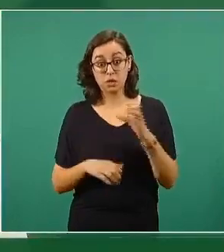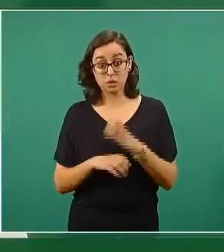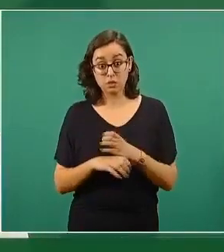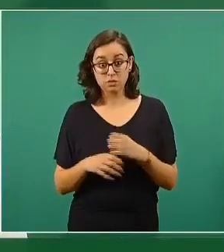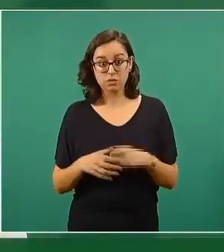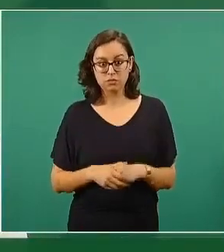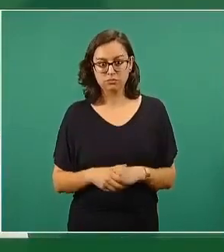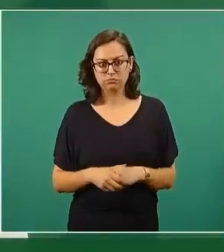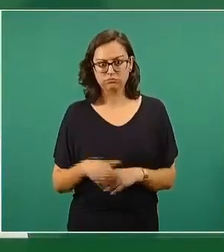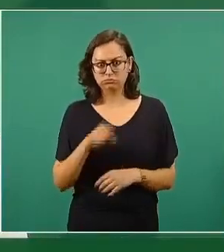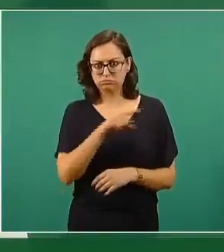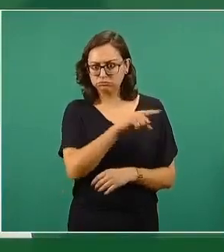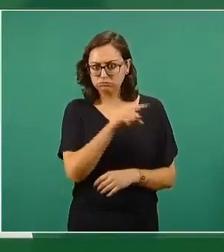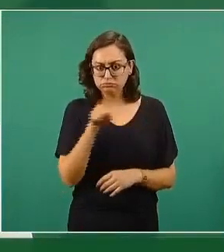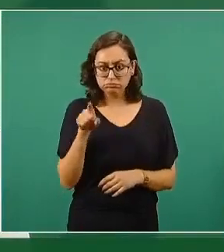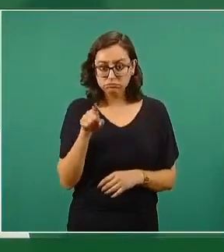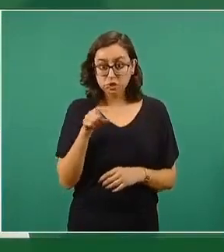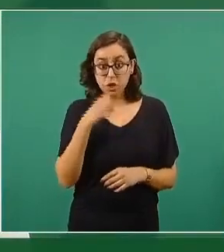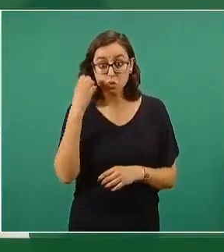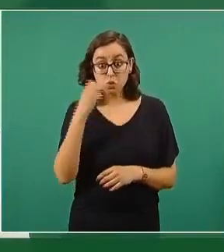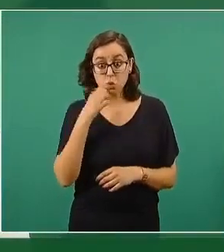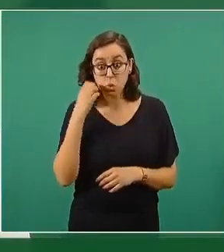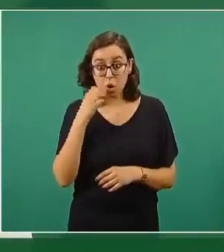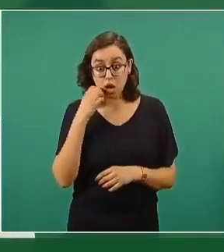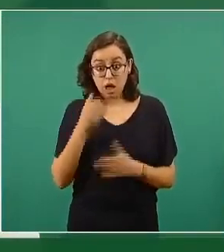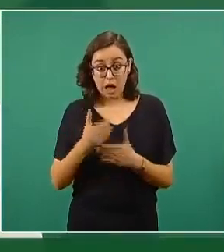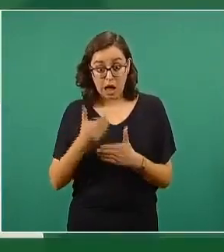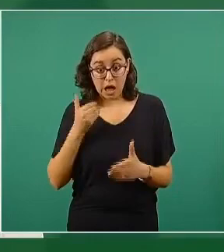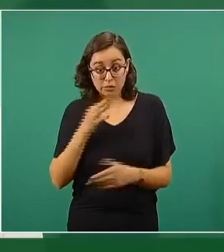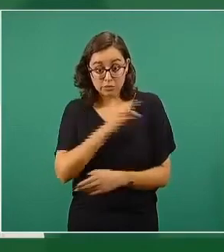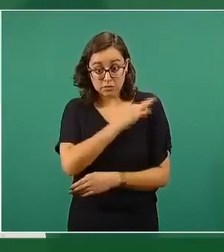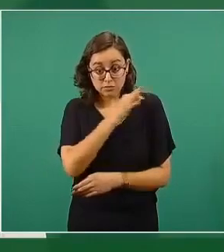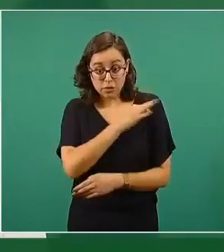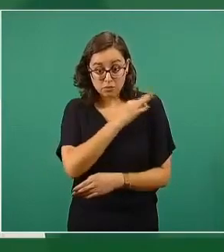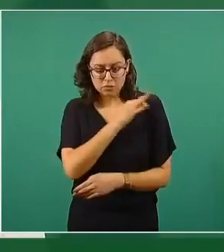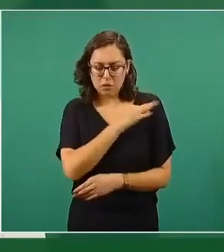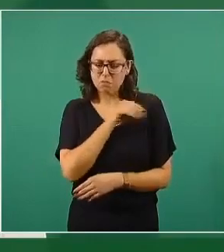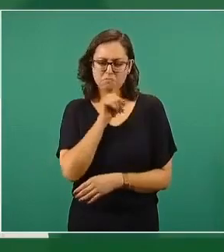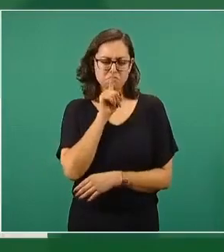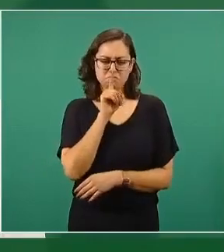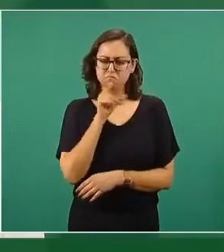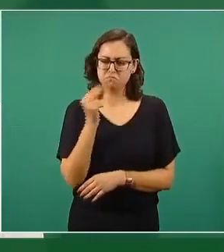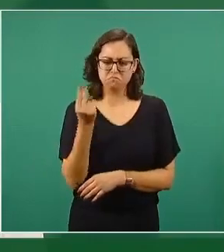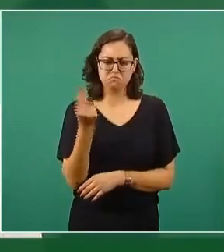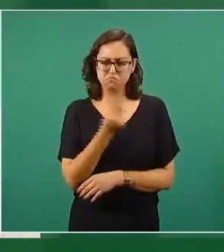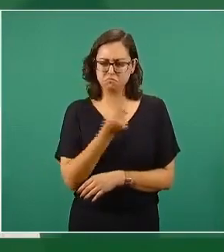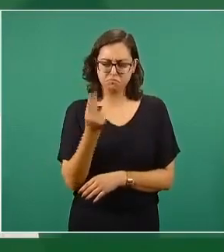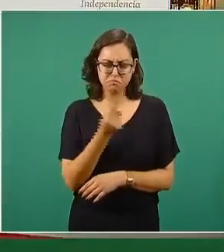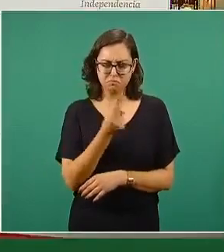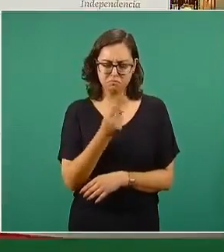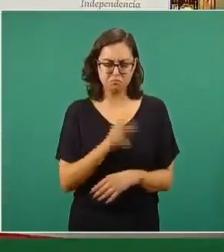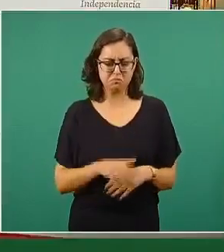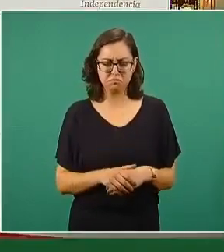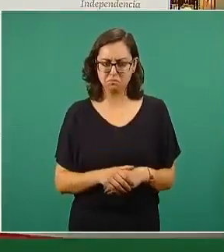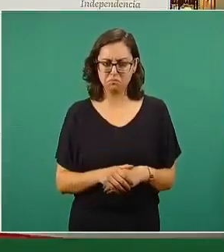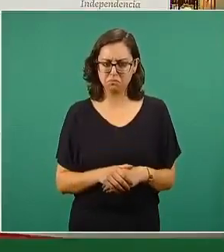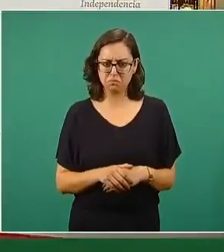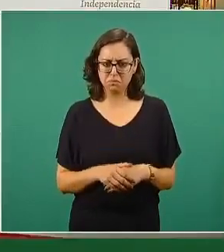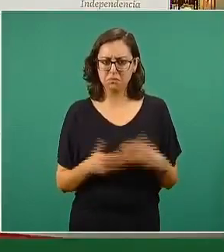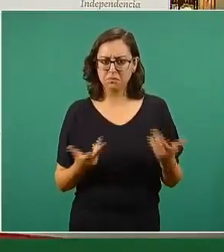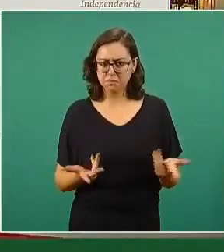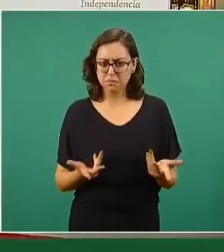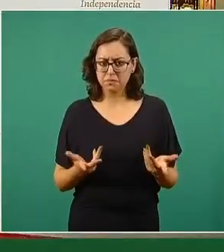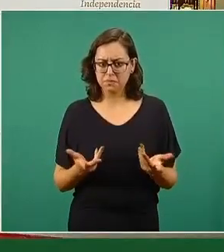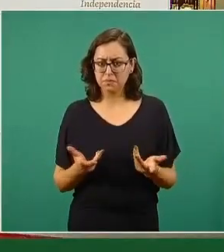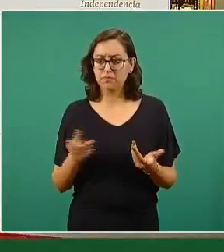no necesitan estar vacunados para regresar a la escuela. Estamos vacunando y vamos en muy buen avance de vacunar